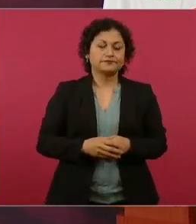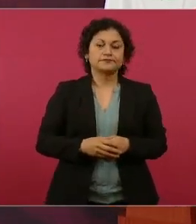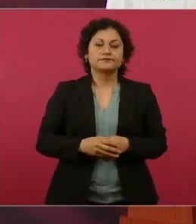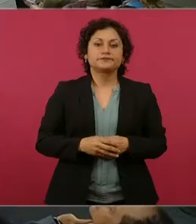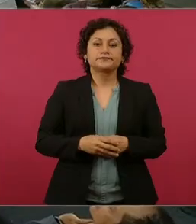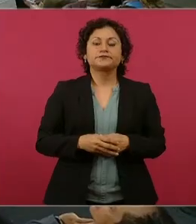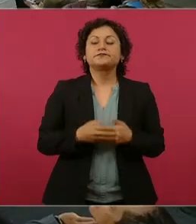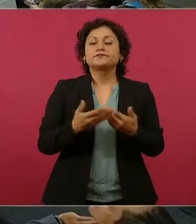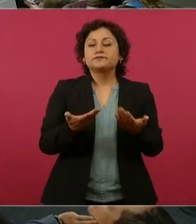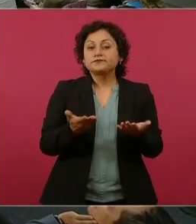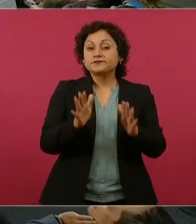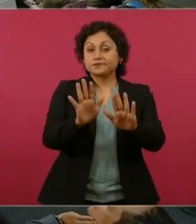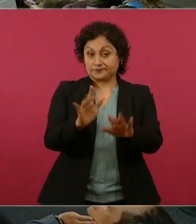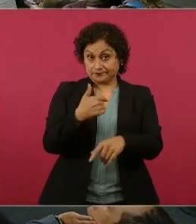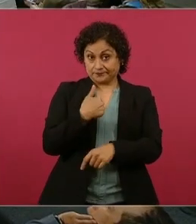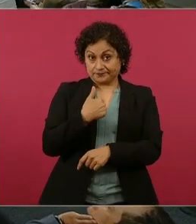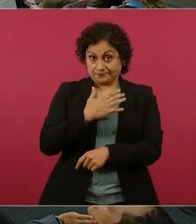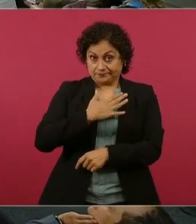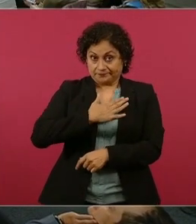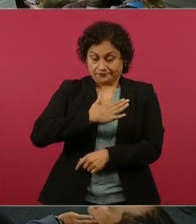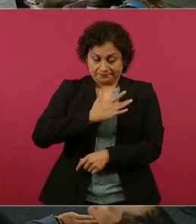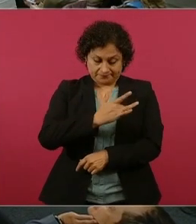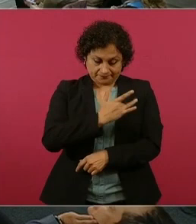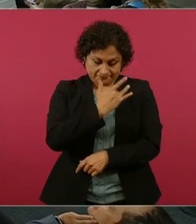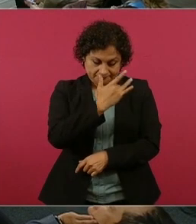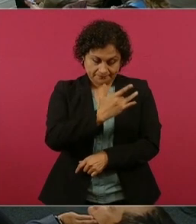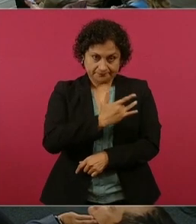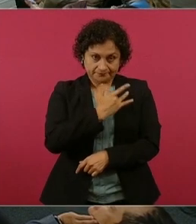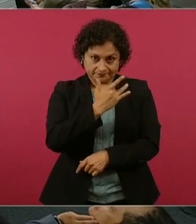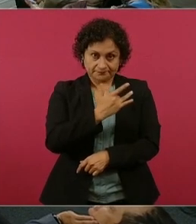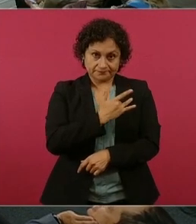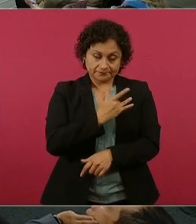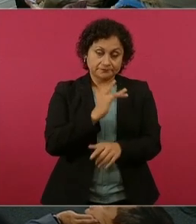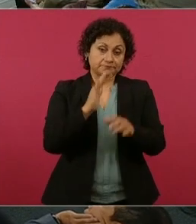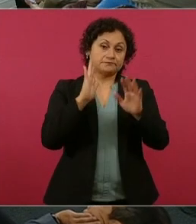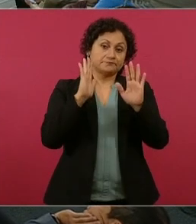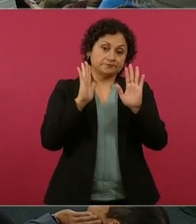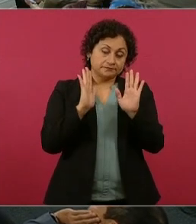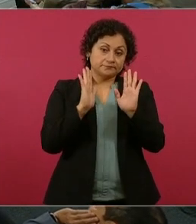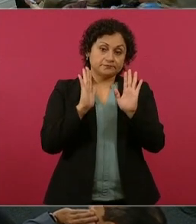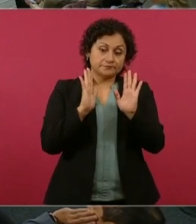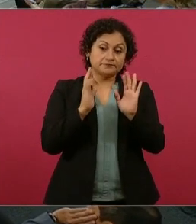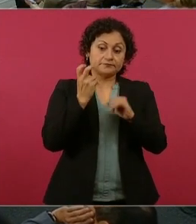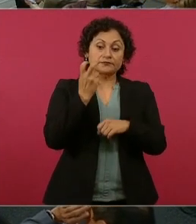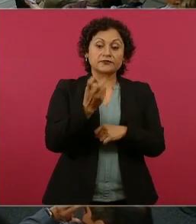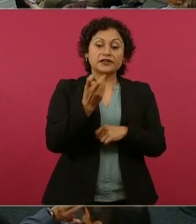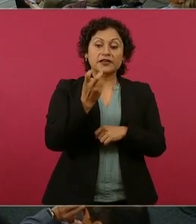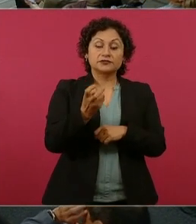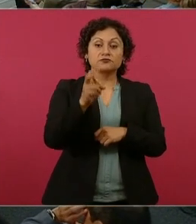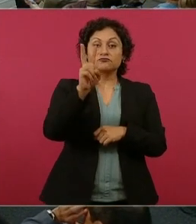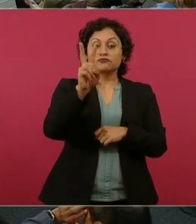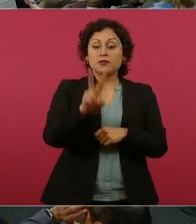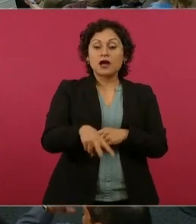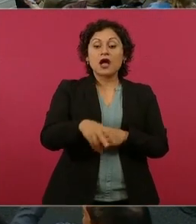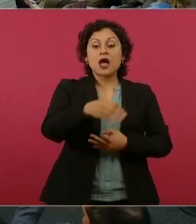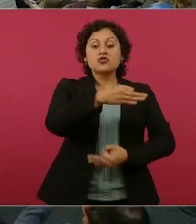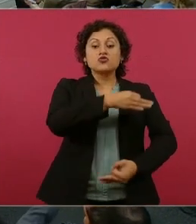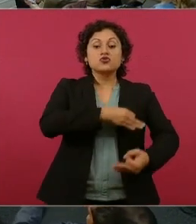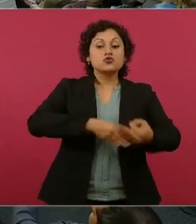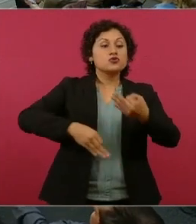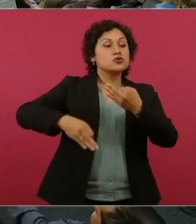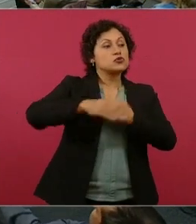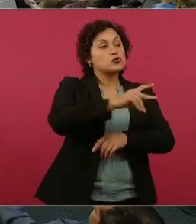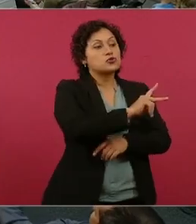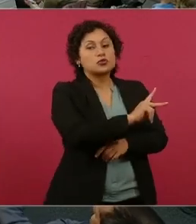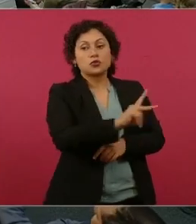Siento, ¿sí? Y eso también todos tenemos que